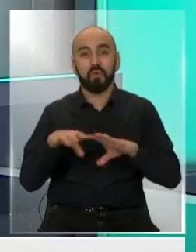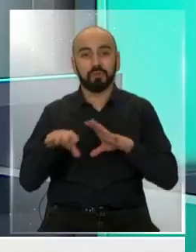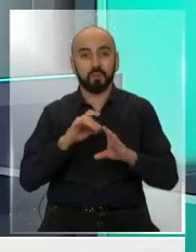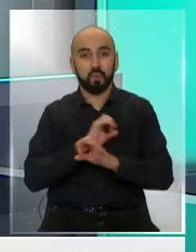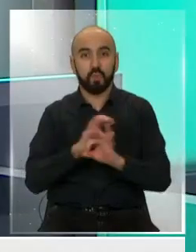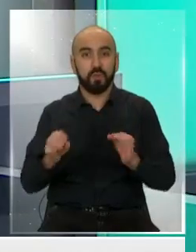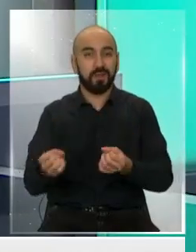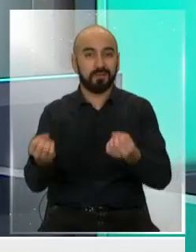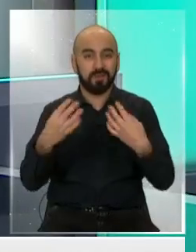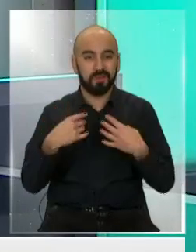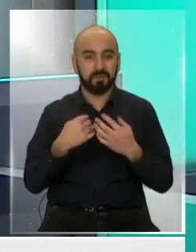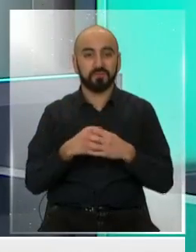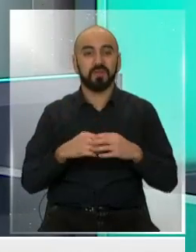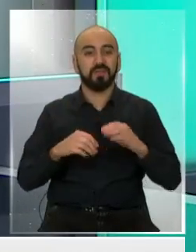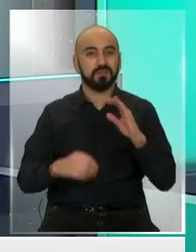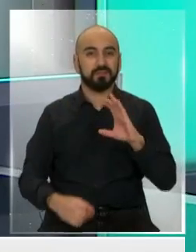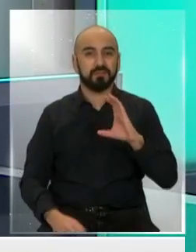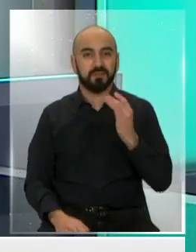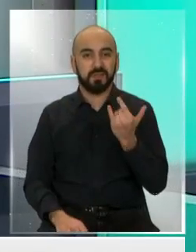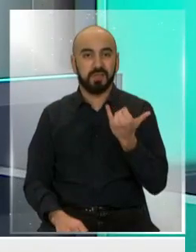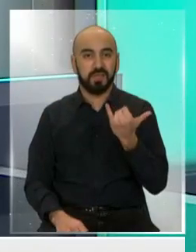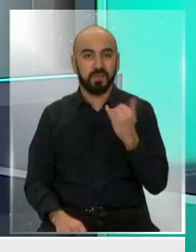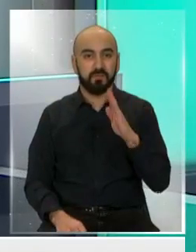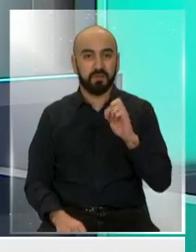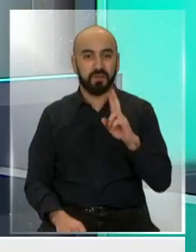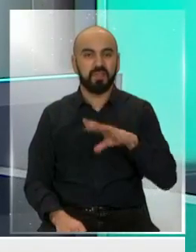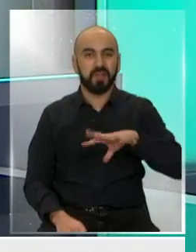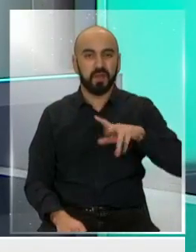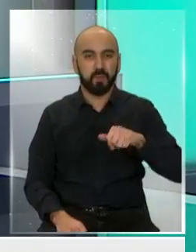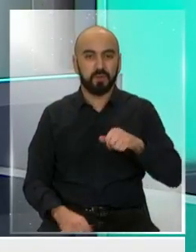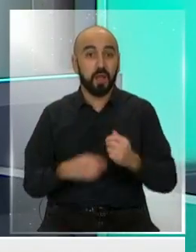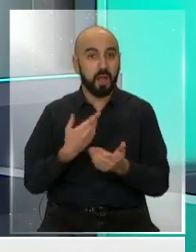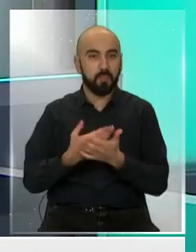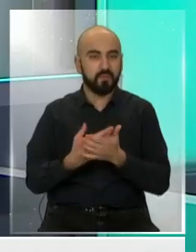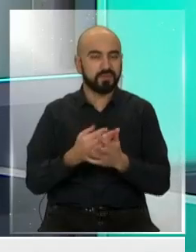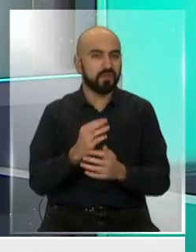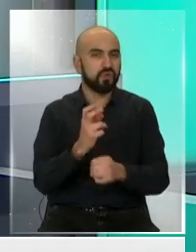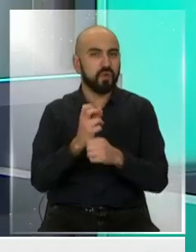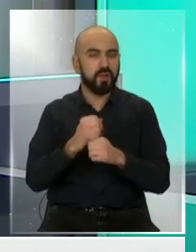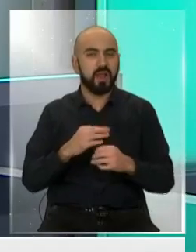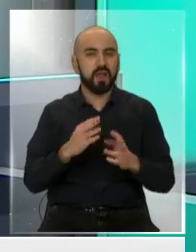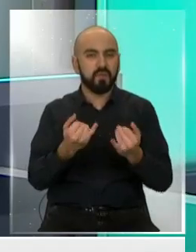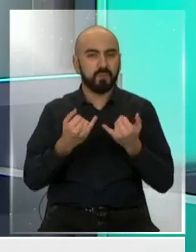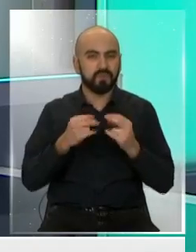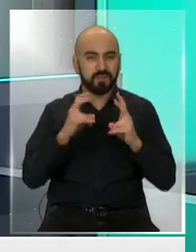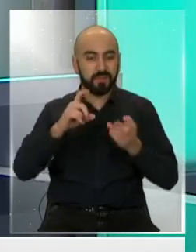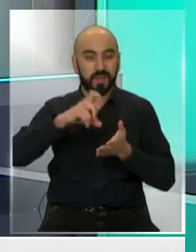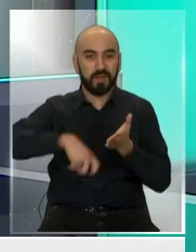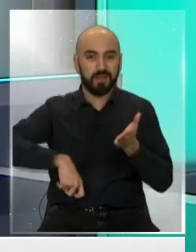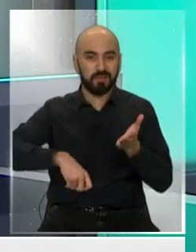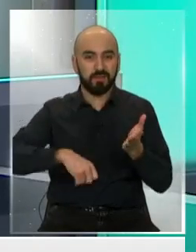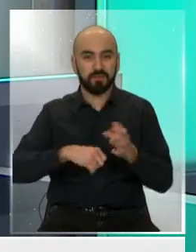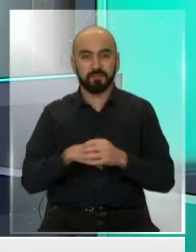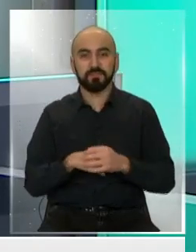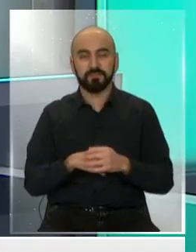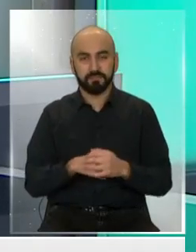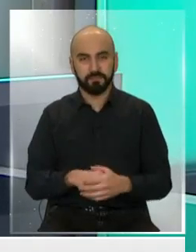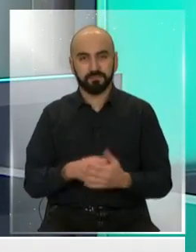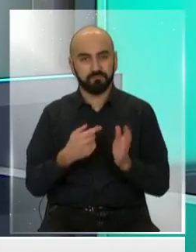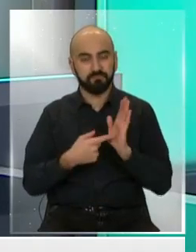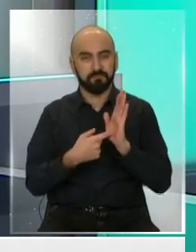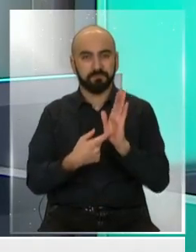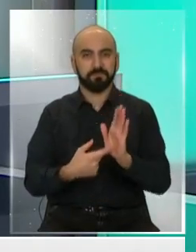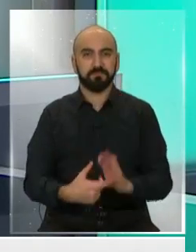estos ciberdelincuentes aprovechan la oportunidad para robar datos de tarjetas bancarias, como nos van a contar Alessandro Minardi y Felipe